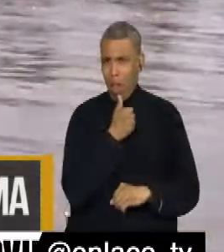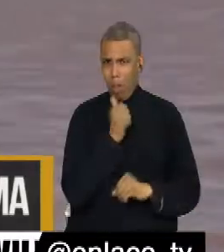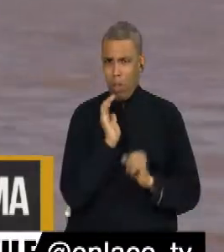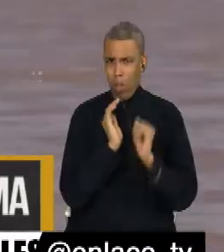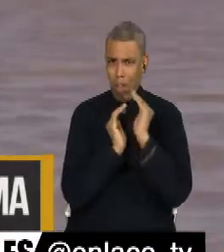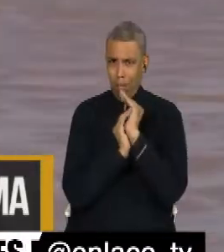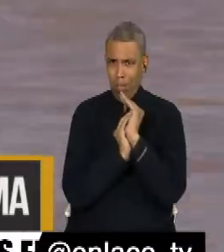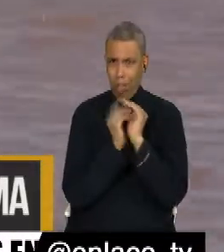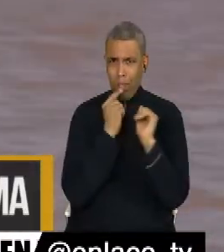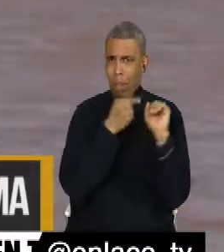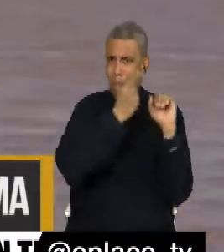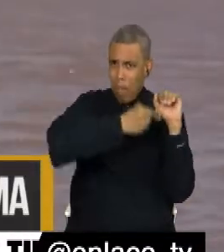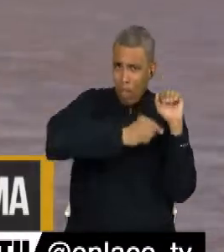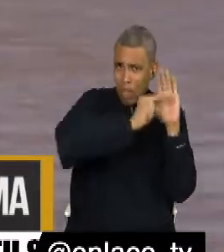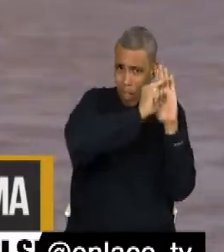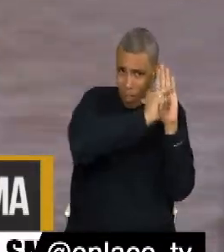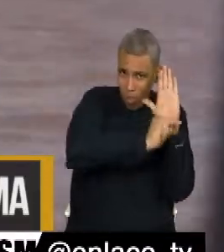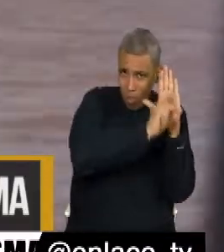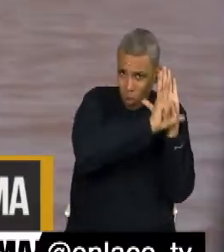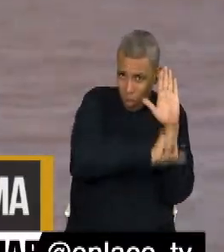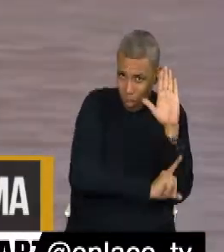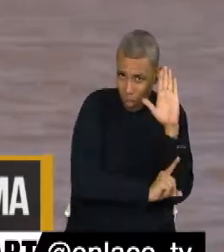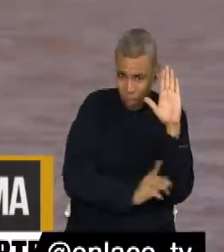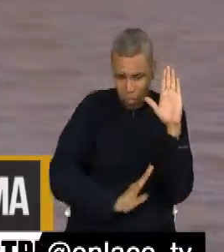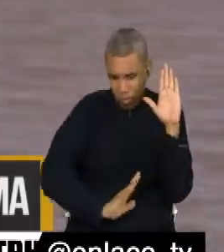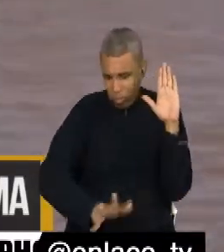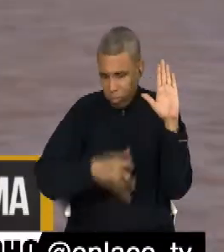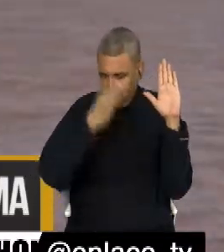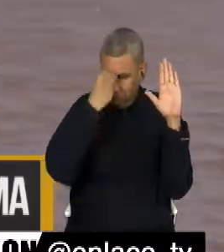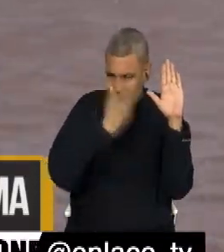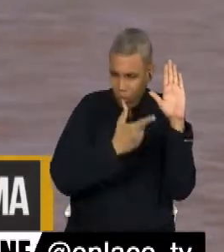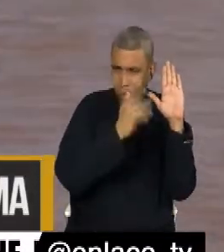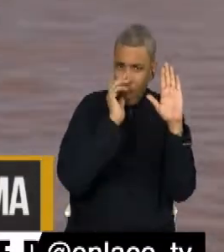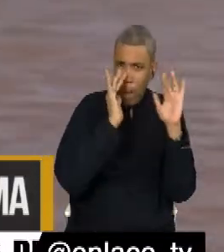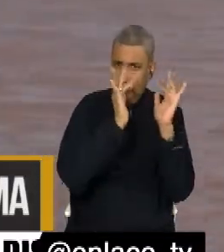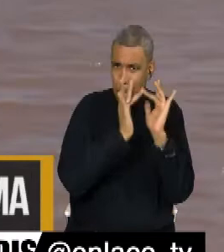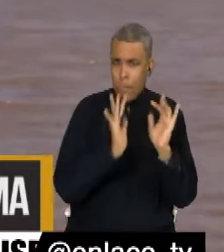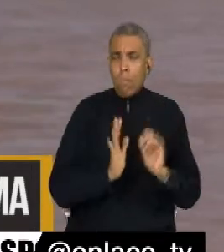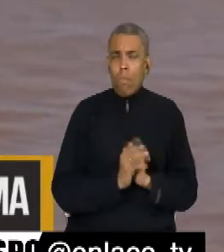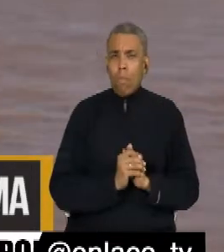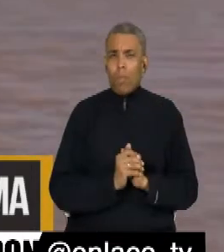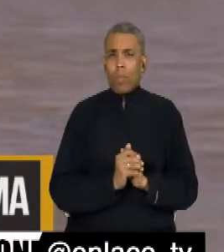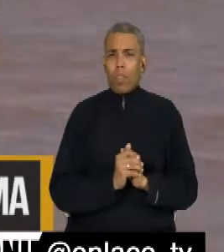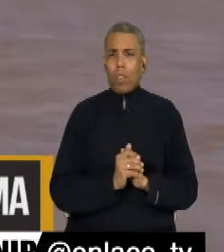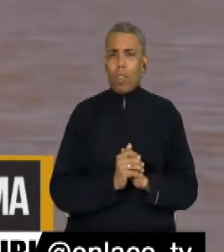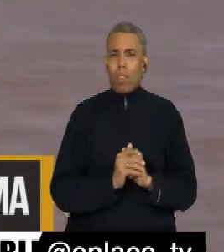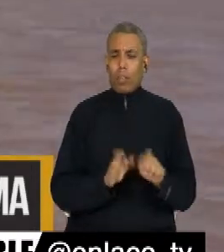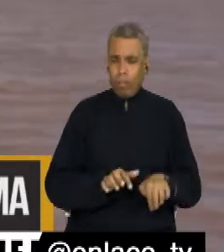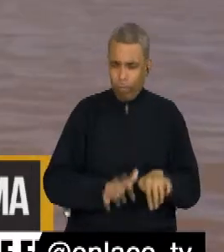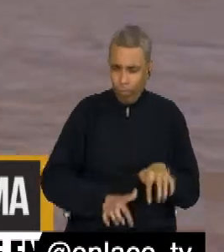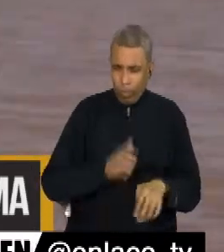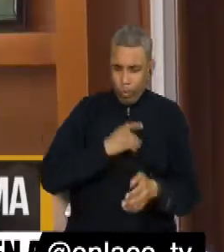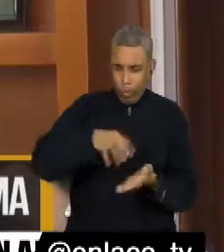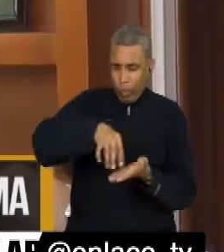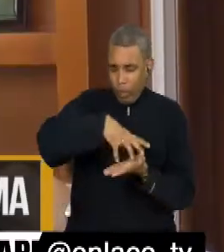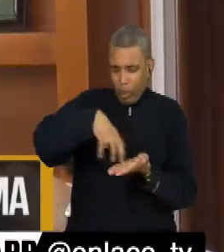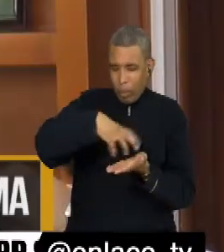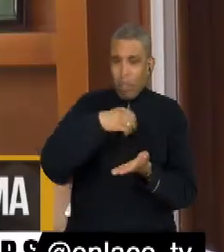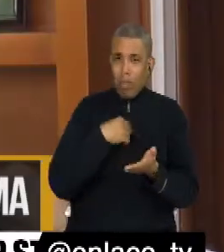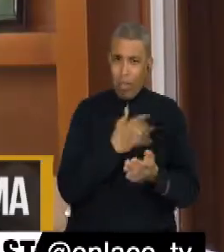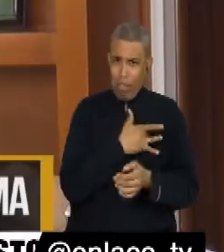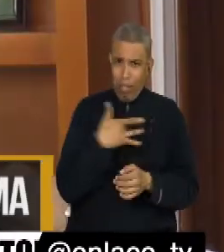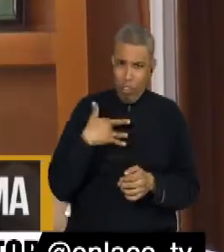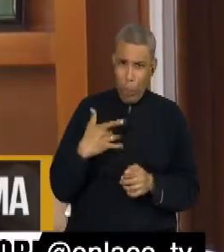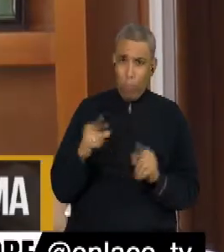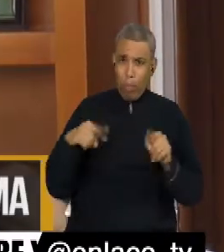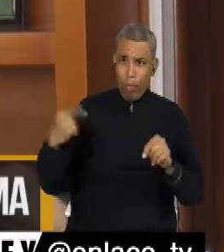ley. Somos regulados por el Instituto Nacional de Salud, por la Secretaría Departamental de Salud, igualmente somos